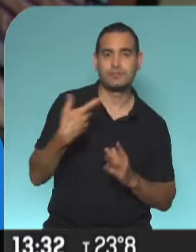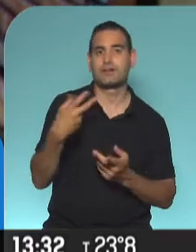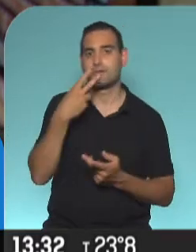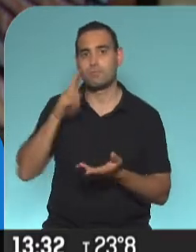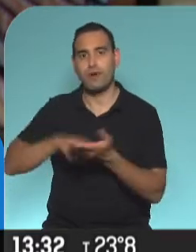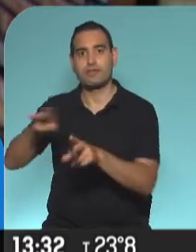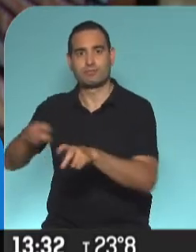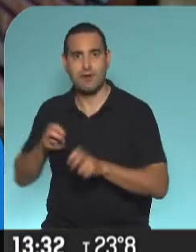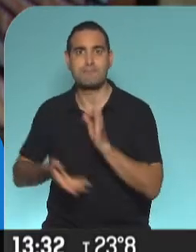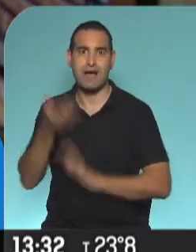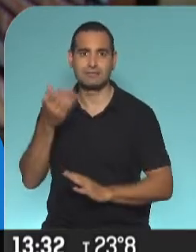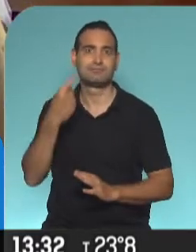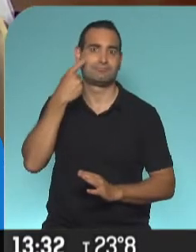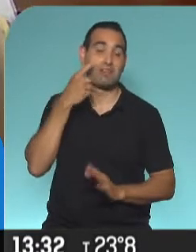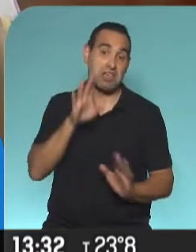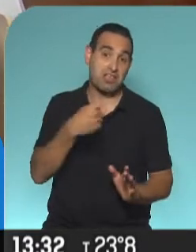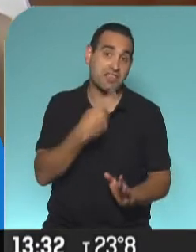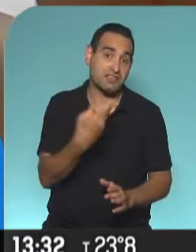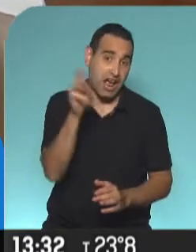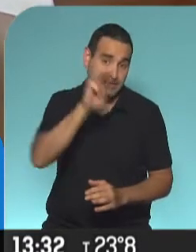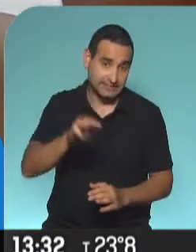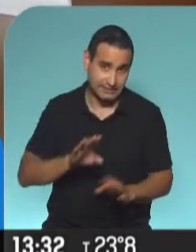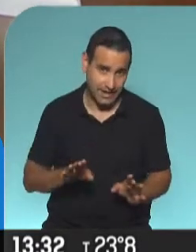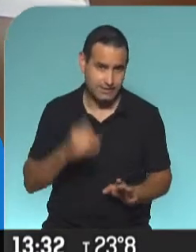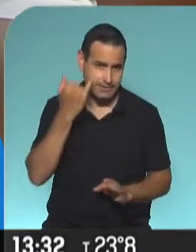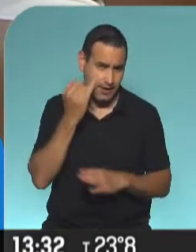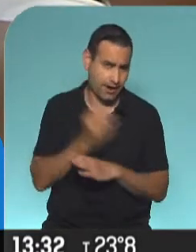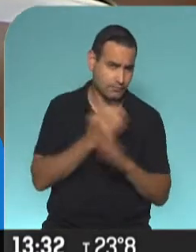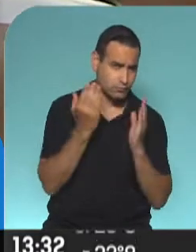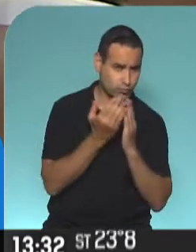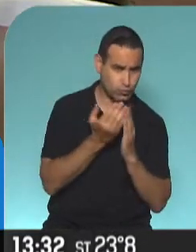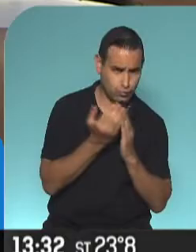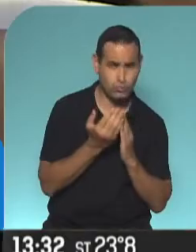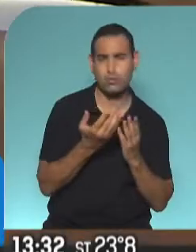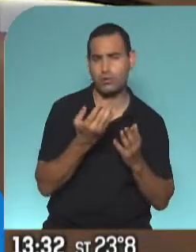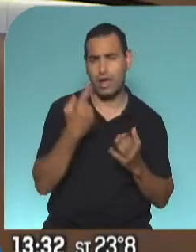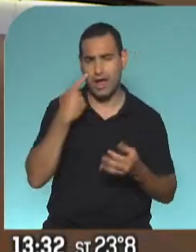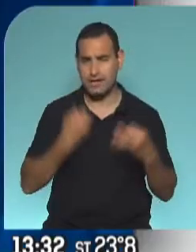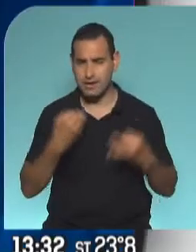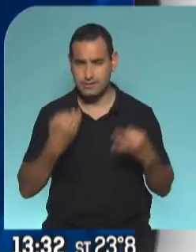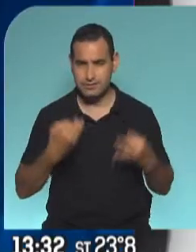inflación. Esta es la proyección que hizo el ANSES con Dale. algunos estudios, entonces, donde inclusive son estudios comparativos